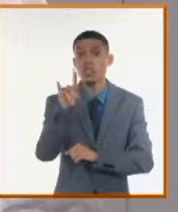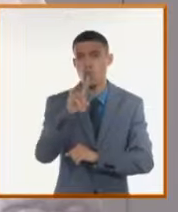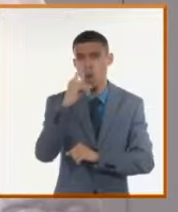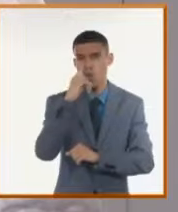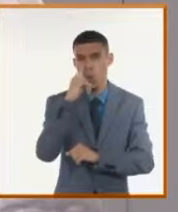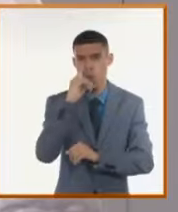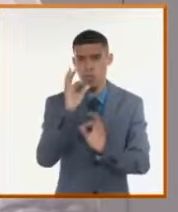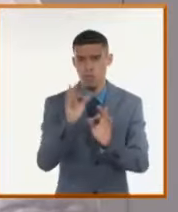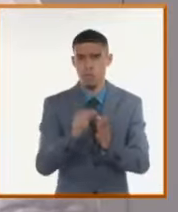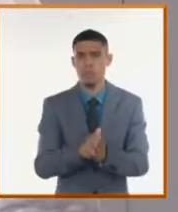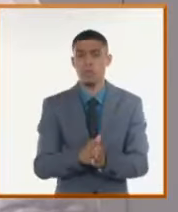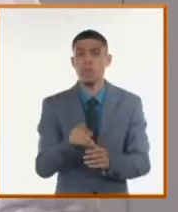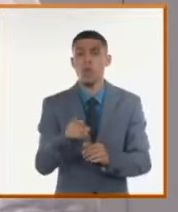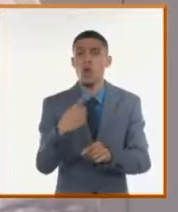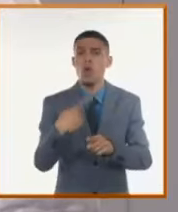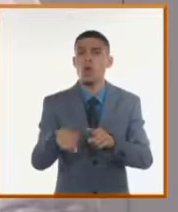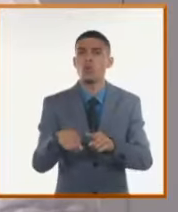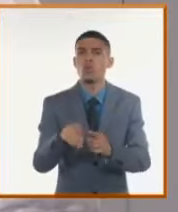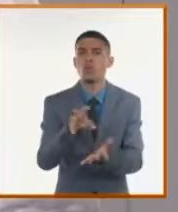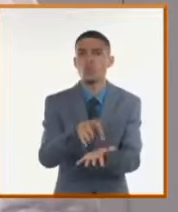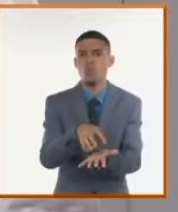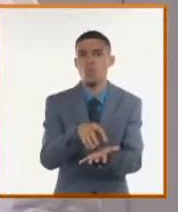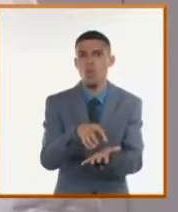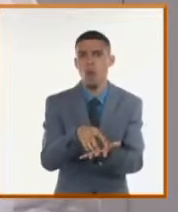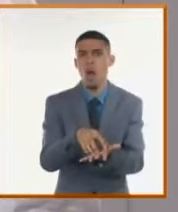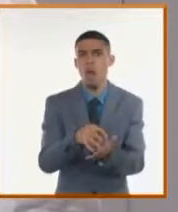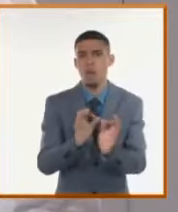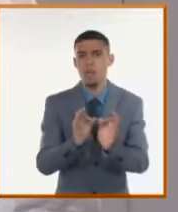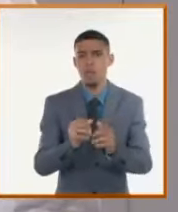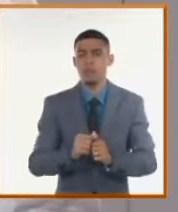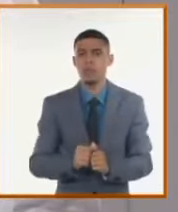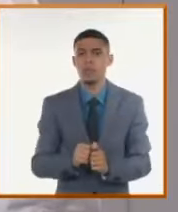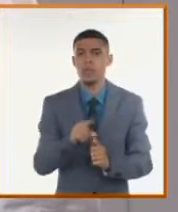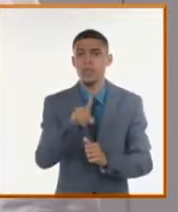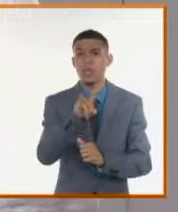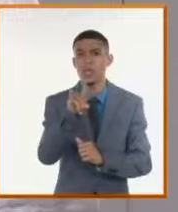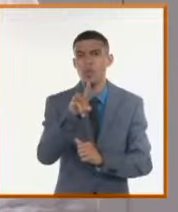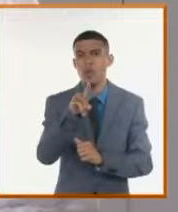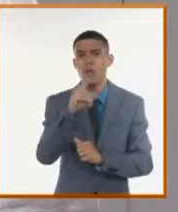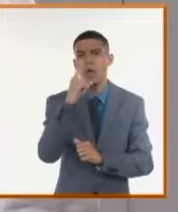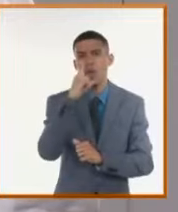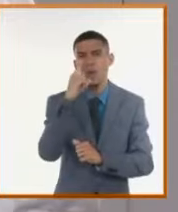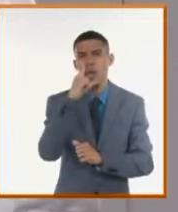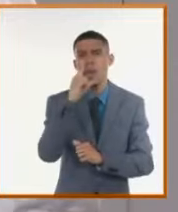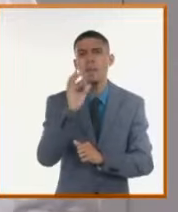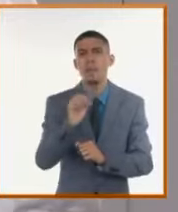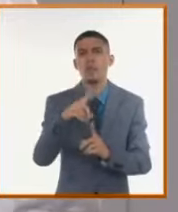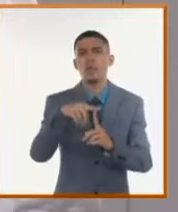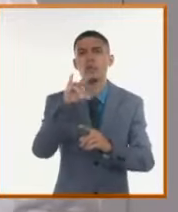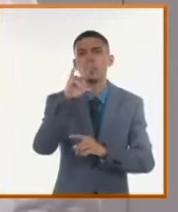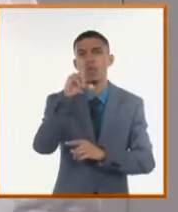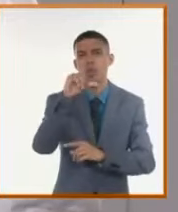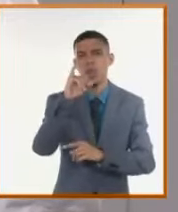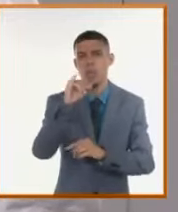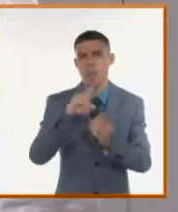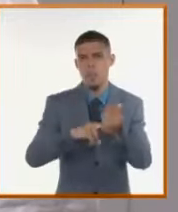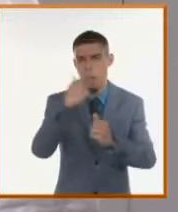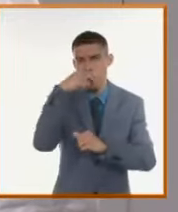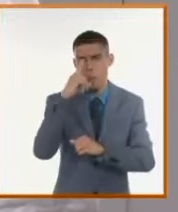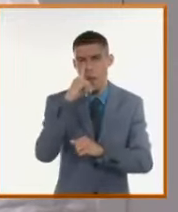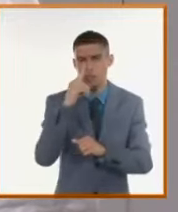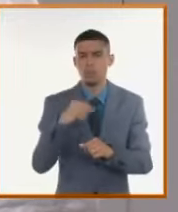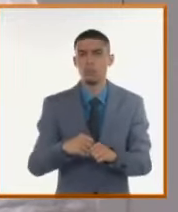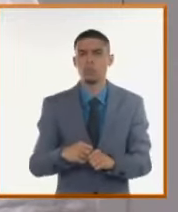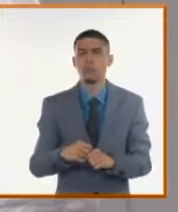todo sobre en la línea sur de este circuito la 19 de noviembre es la de Tulipán conocida por Tulipán existe otro